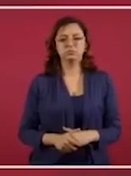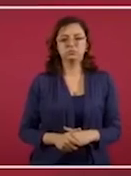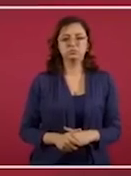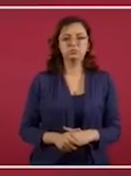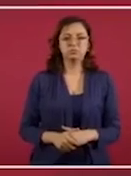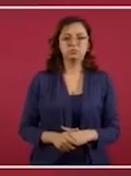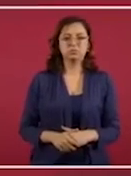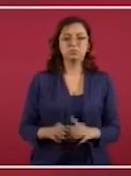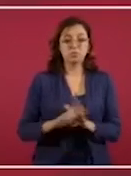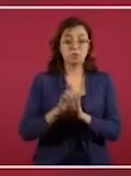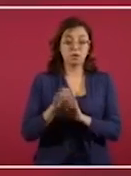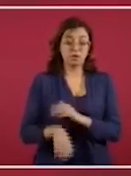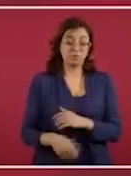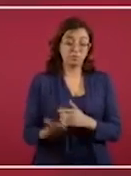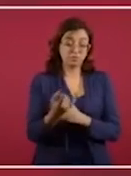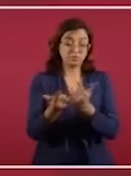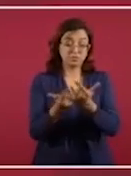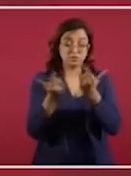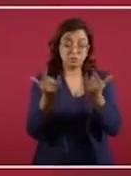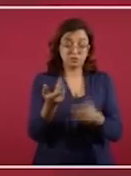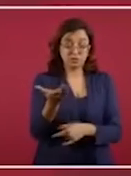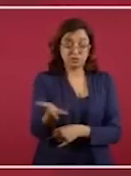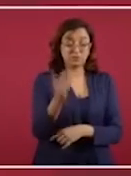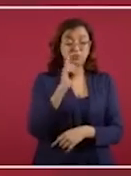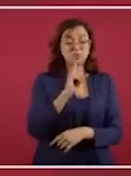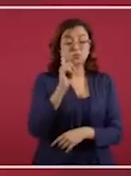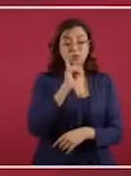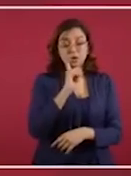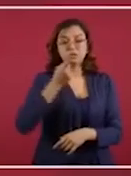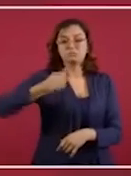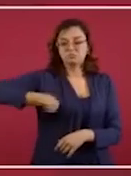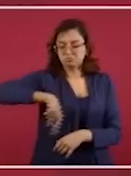Como este caso, y nosotros vamos a estar